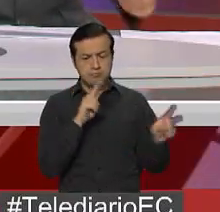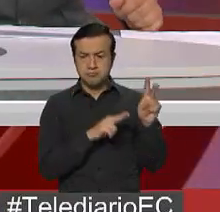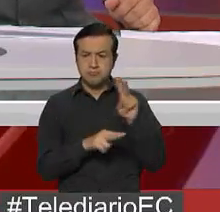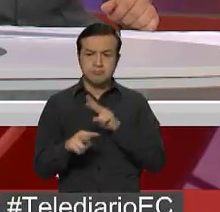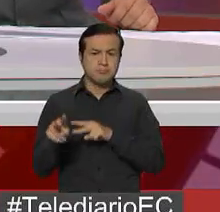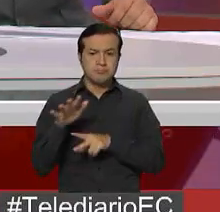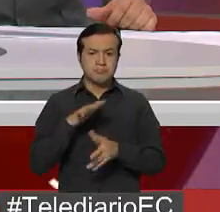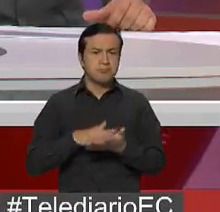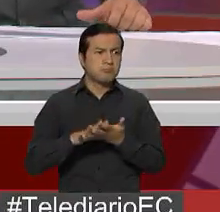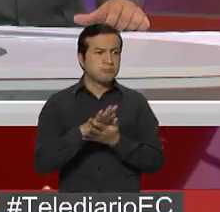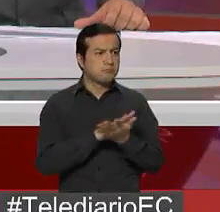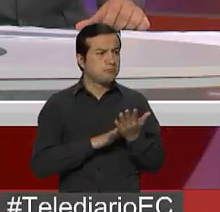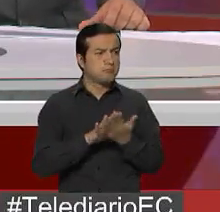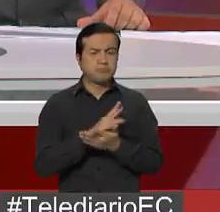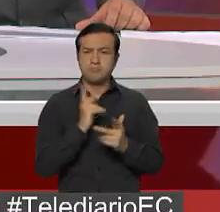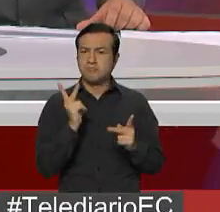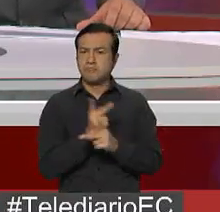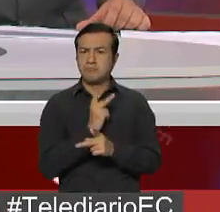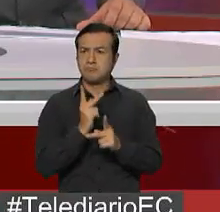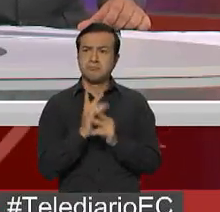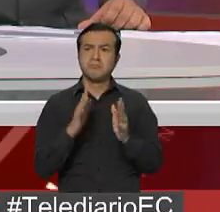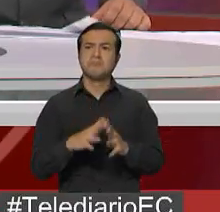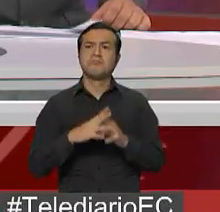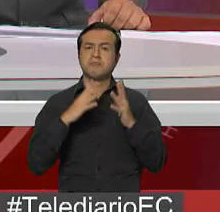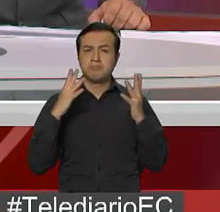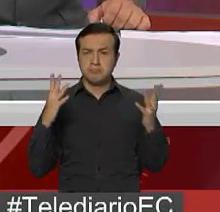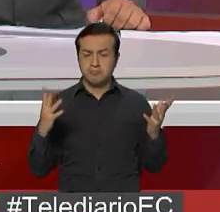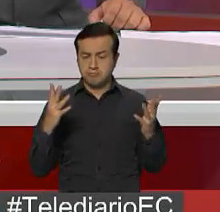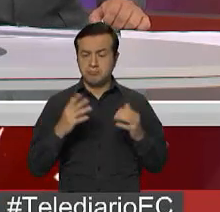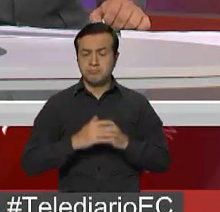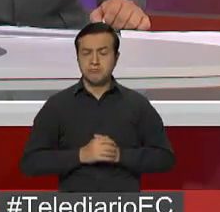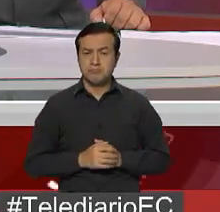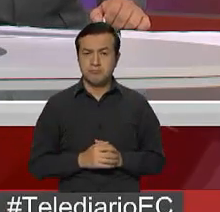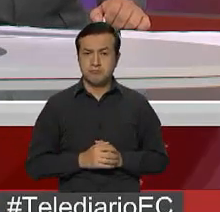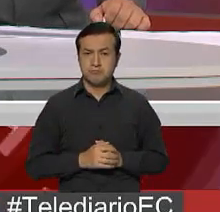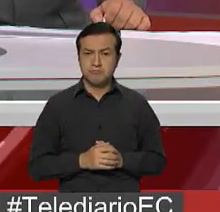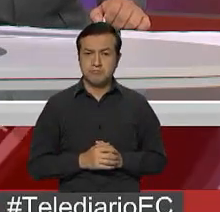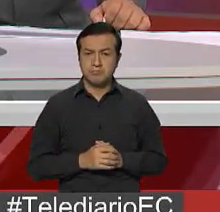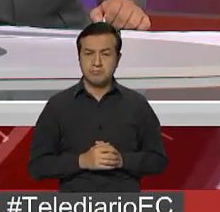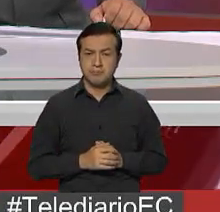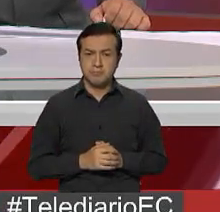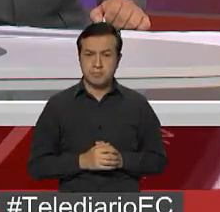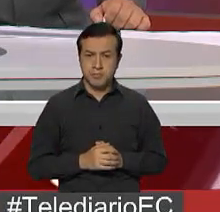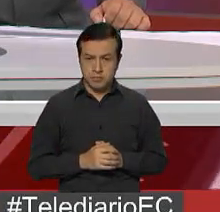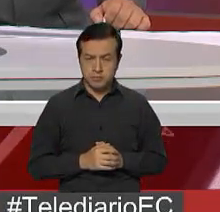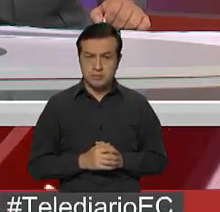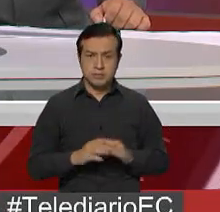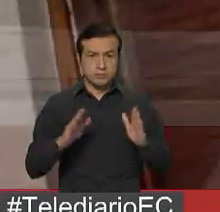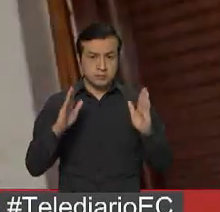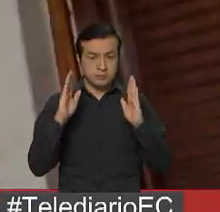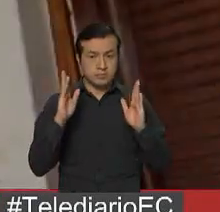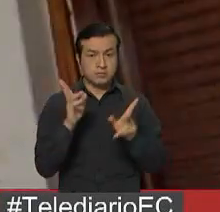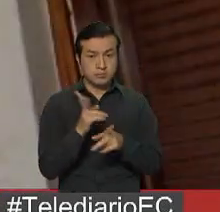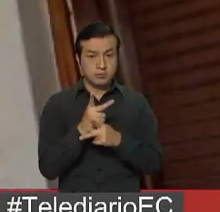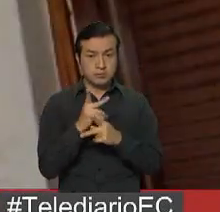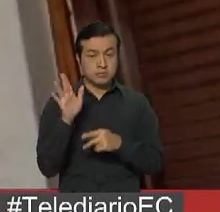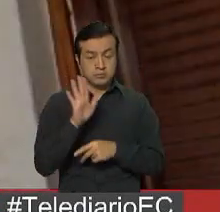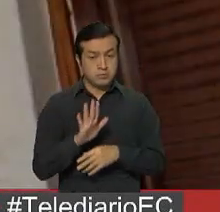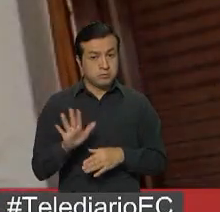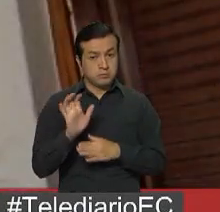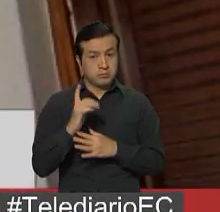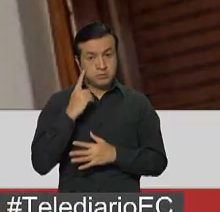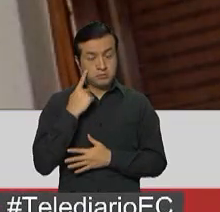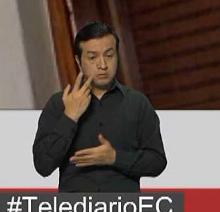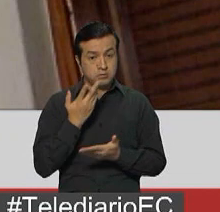en orden luego de esta paralización durante esta paralización mire el sector productivo ha tenido que